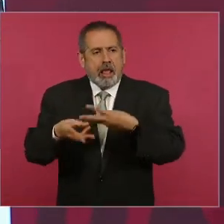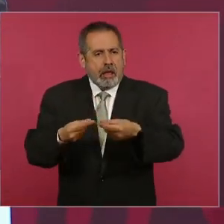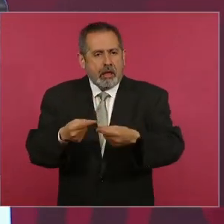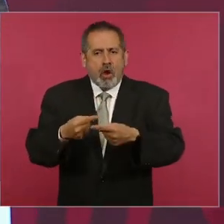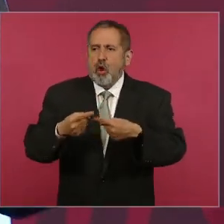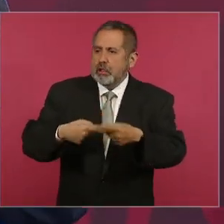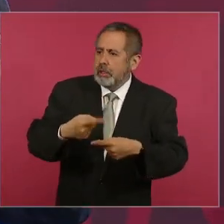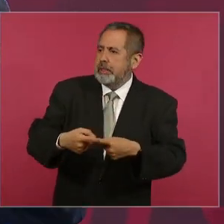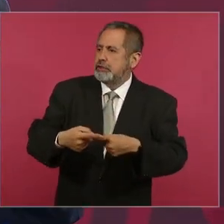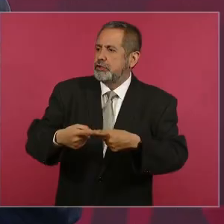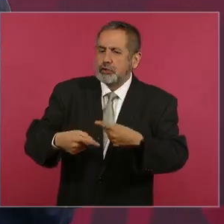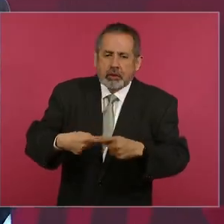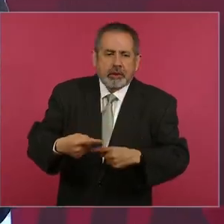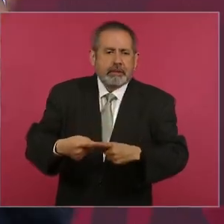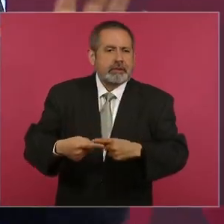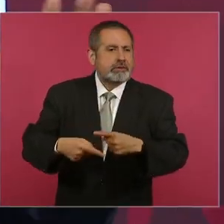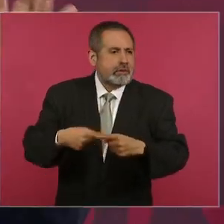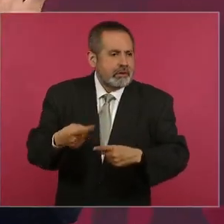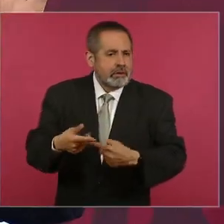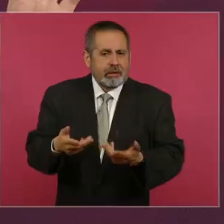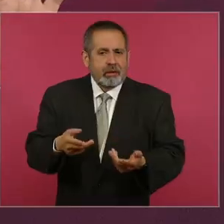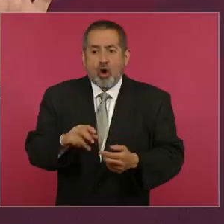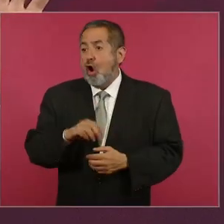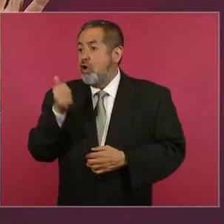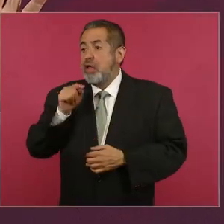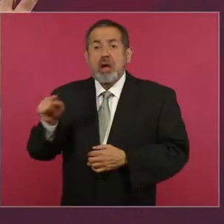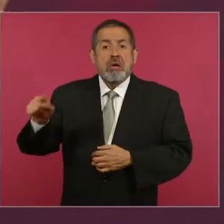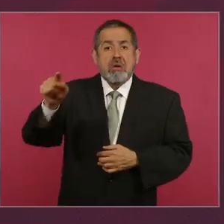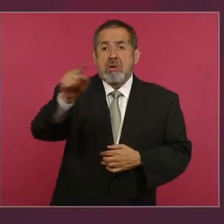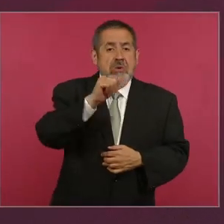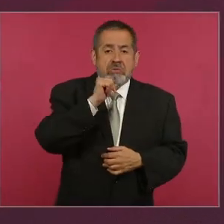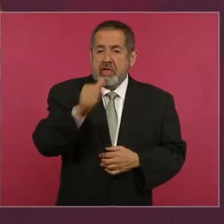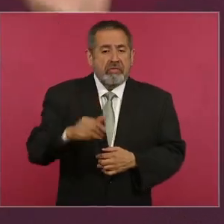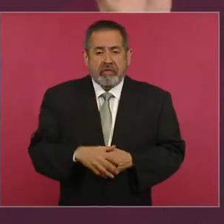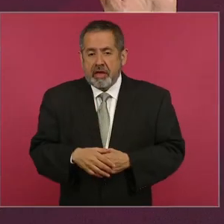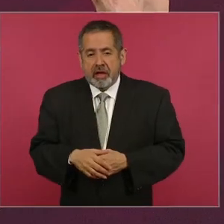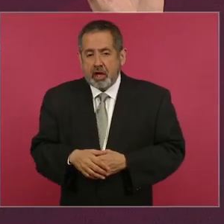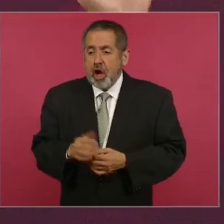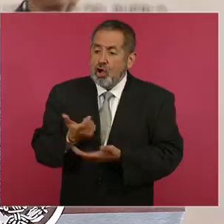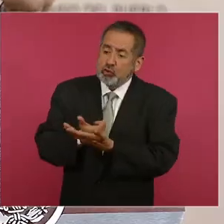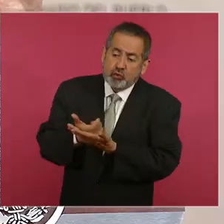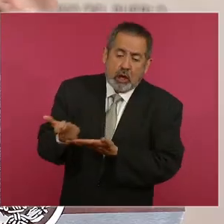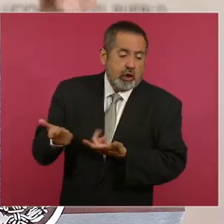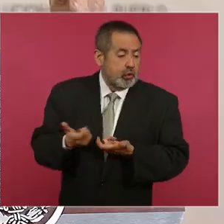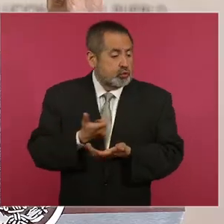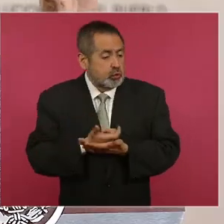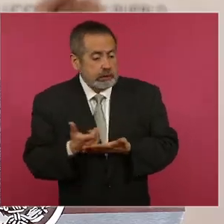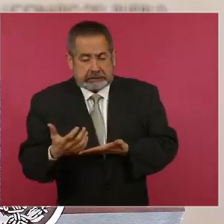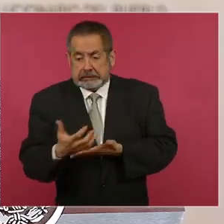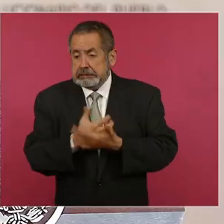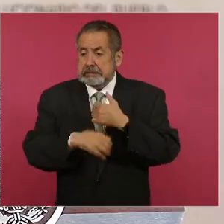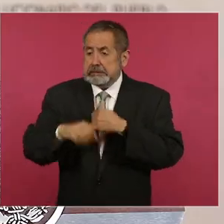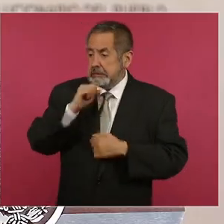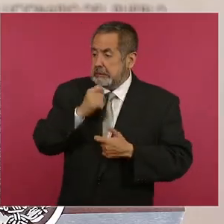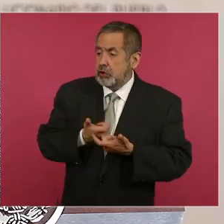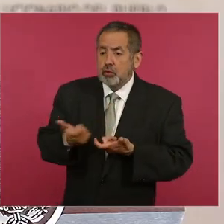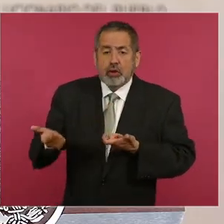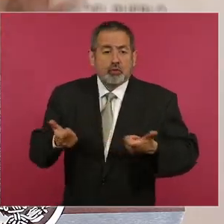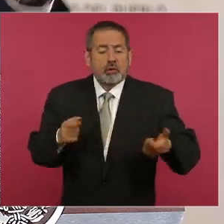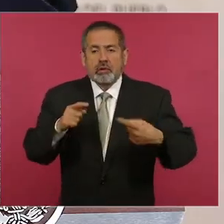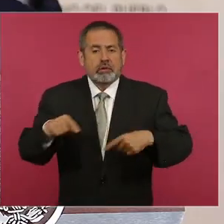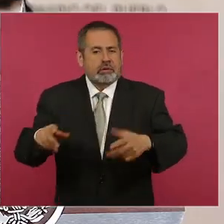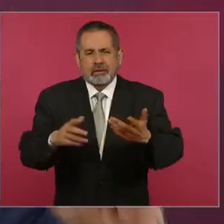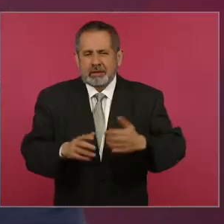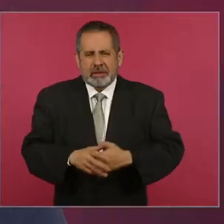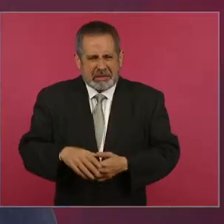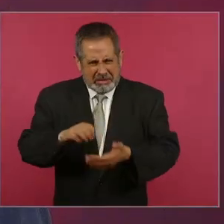Es lo único. Y todo lo demás son sueldos elevadísimos. El